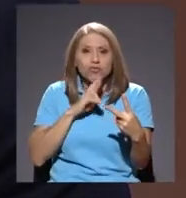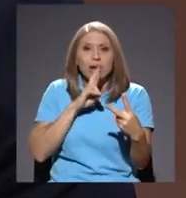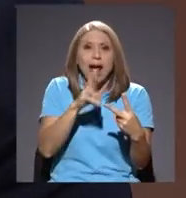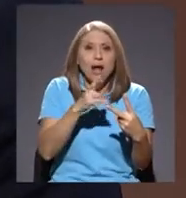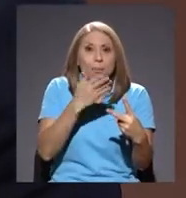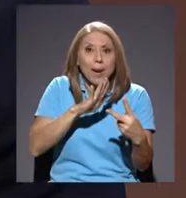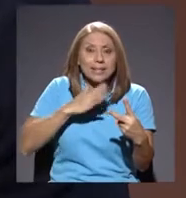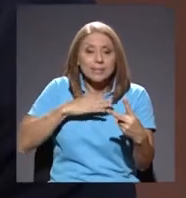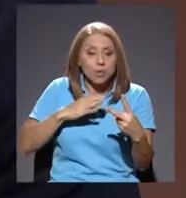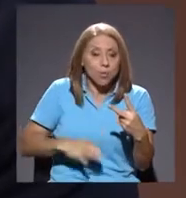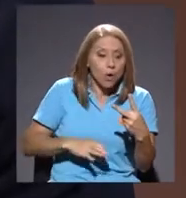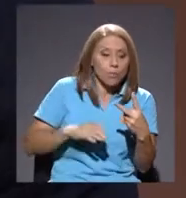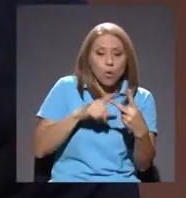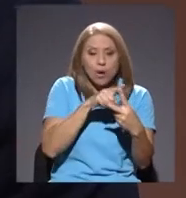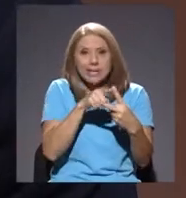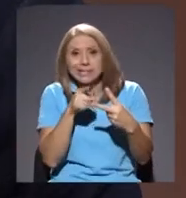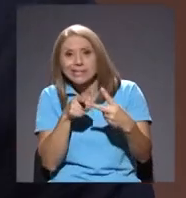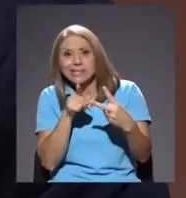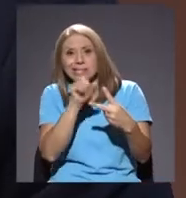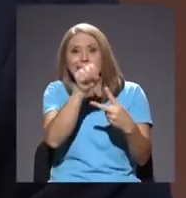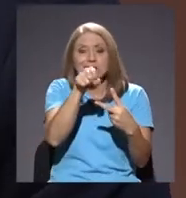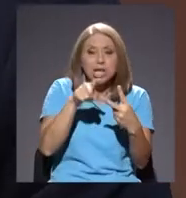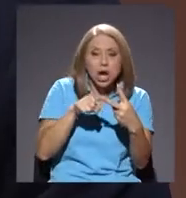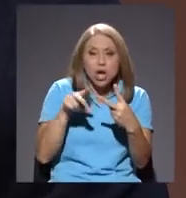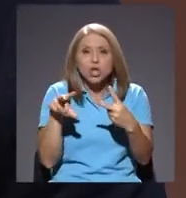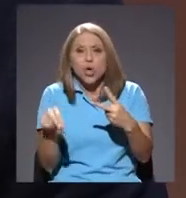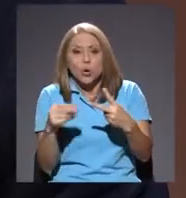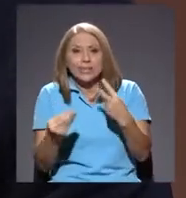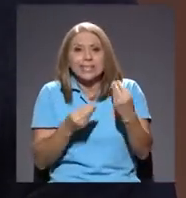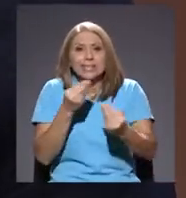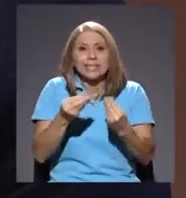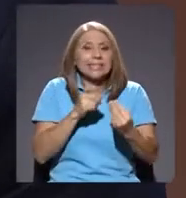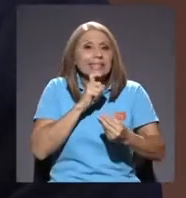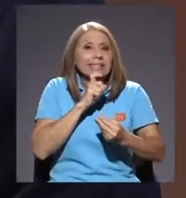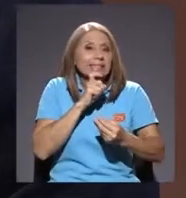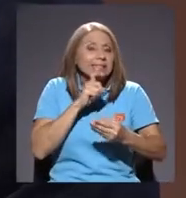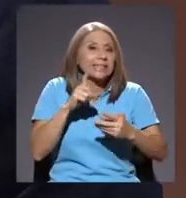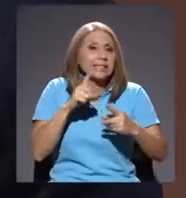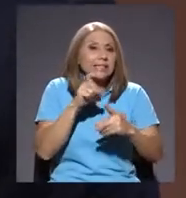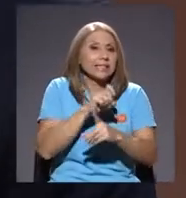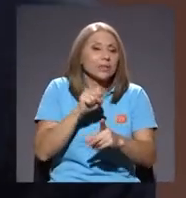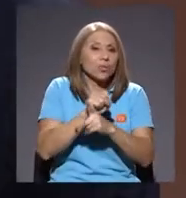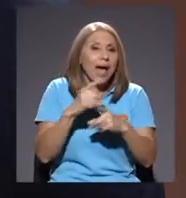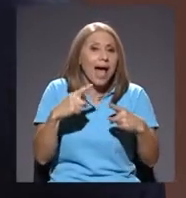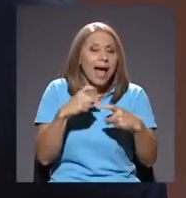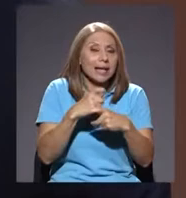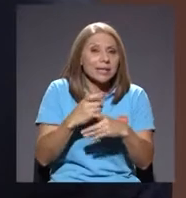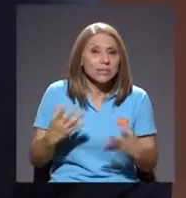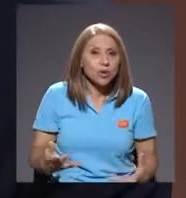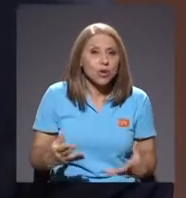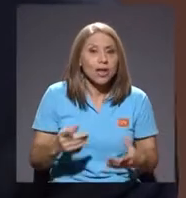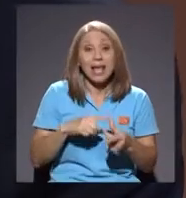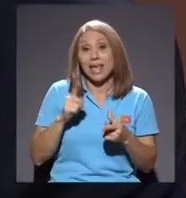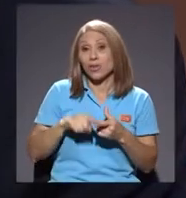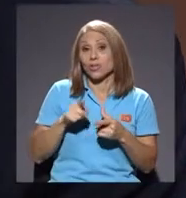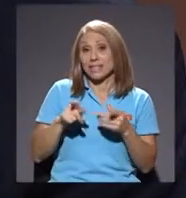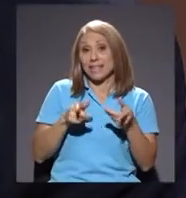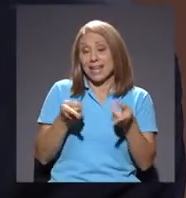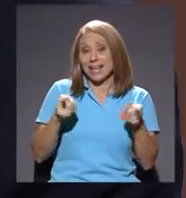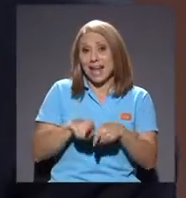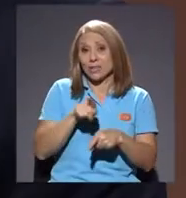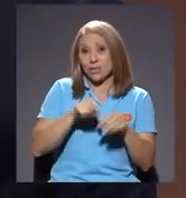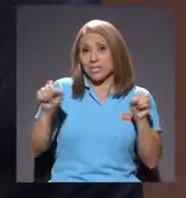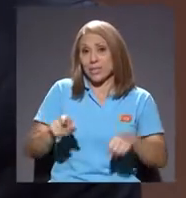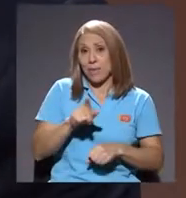haciéndolo entonces en el caso de pensiones hacer lo mismo y lo que hace es que en lugar a poner a la persona elegir en cotizar con el sistema de pensiones